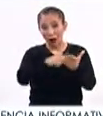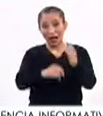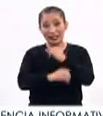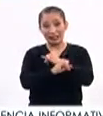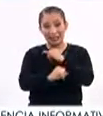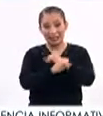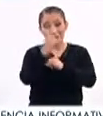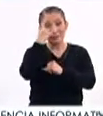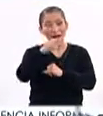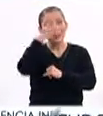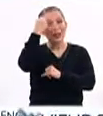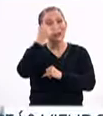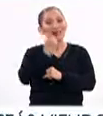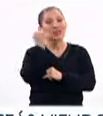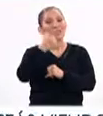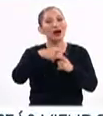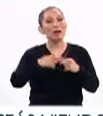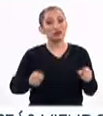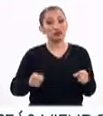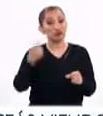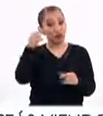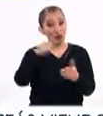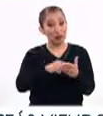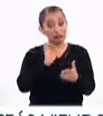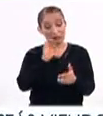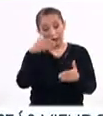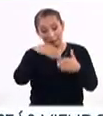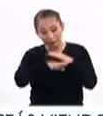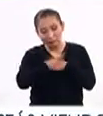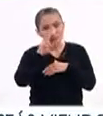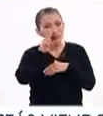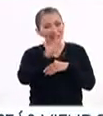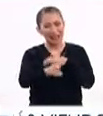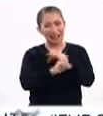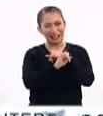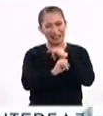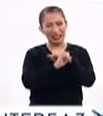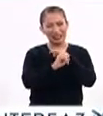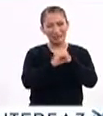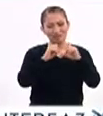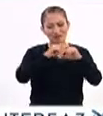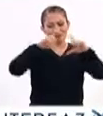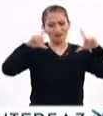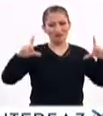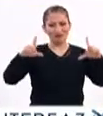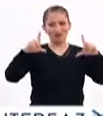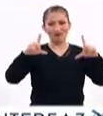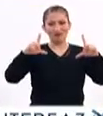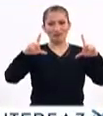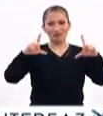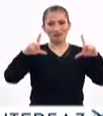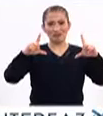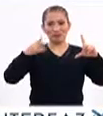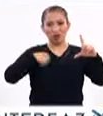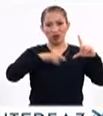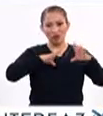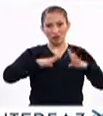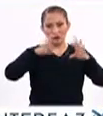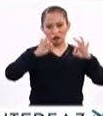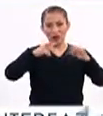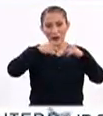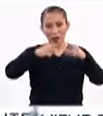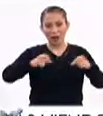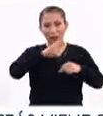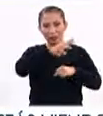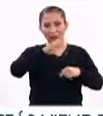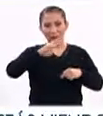web para el aprendizaje del idioma Japón. Supongo que si se meten a la página de nosotros, de la Fundación Japón,